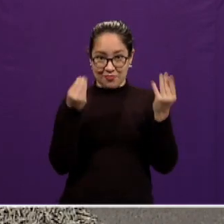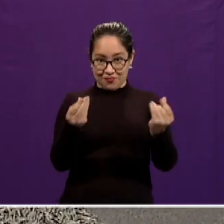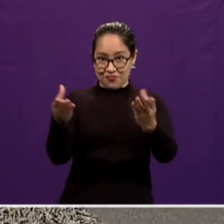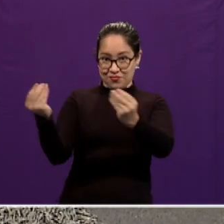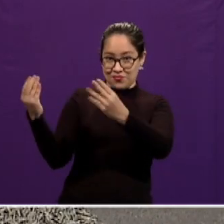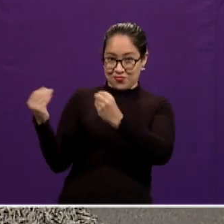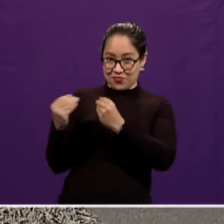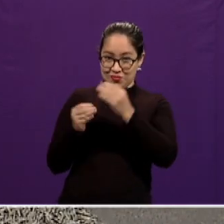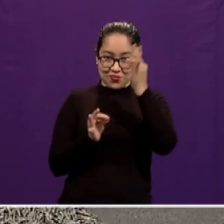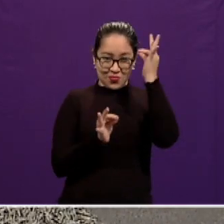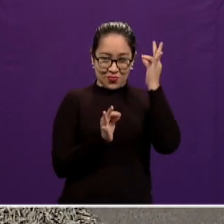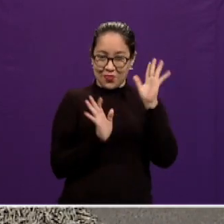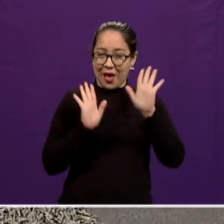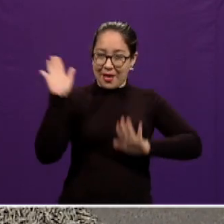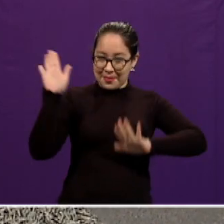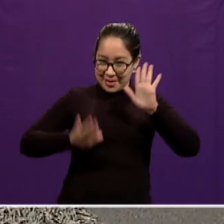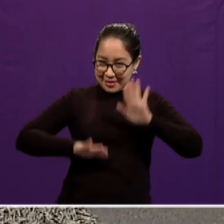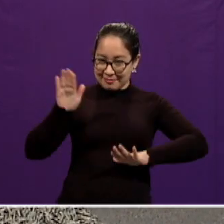se puntualiza